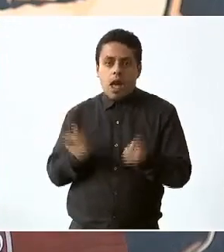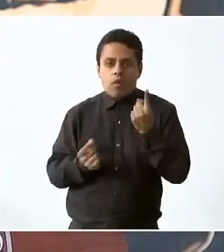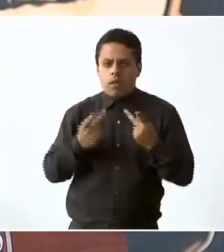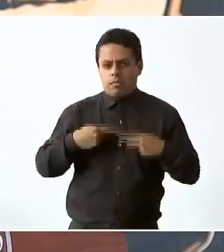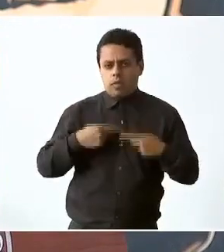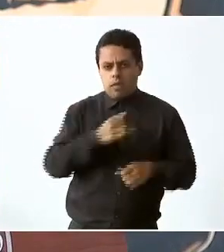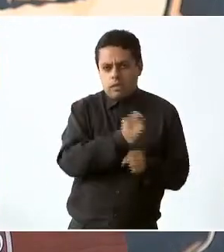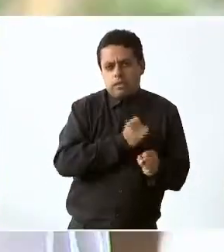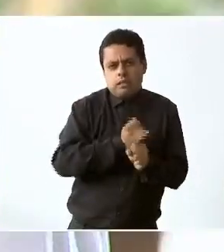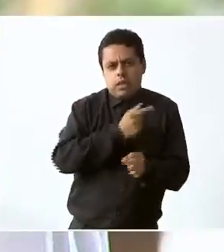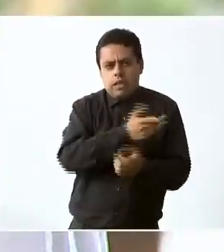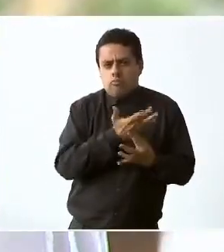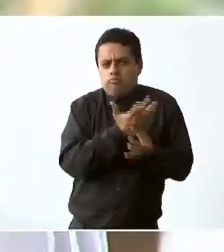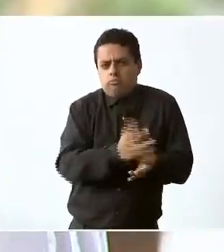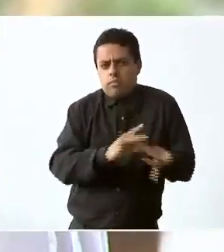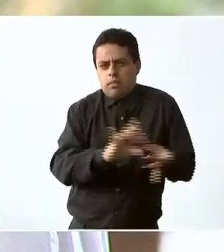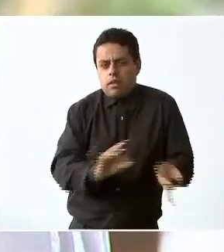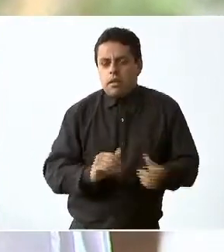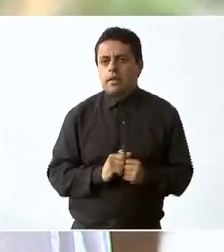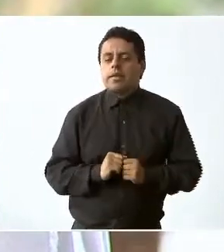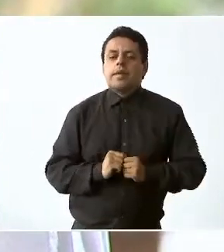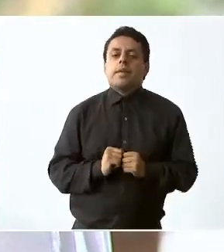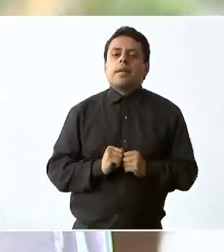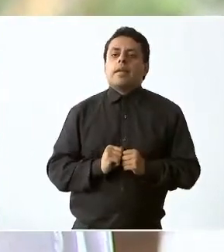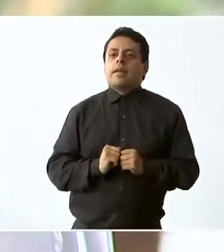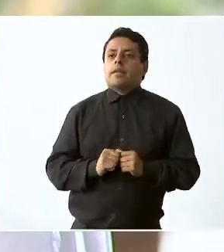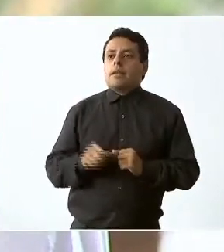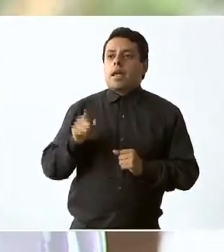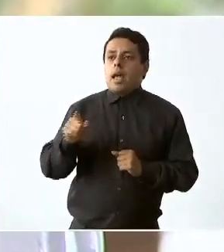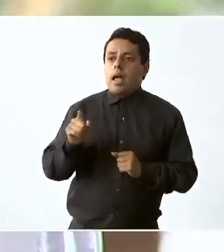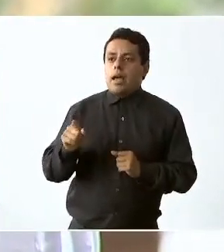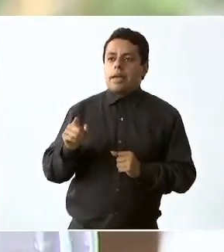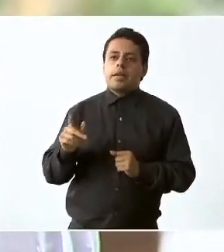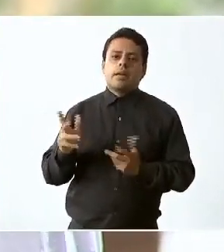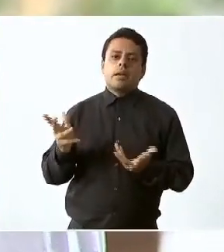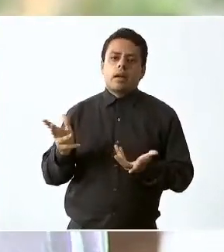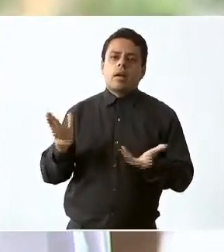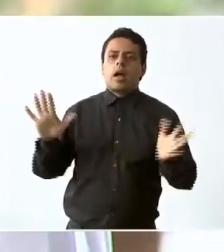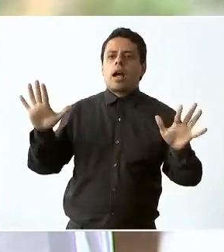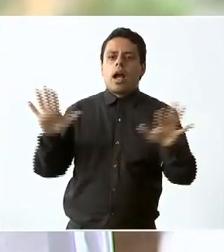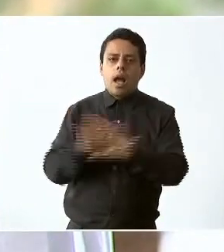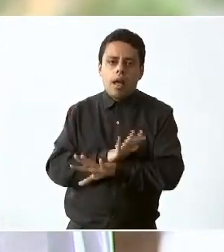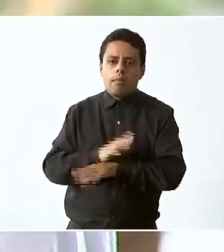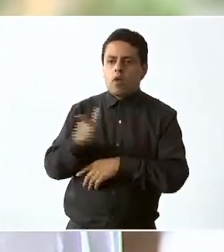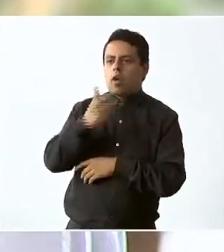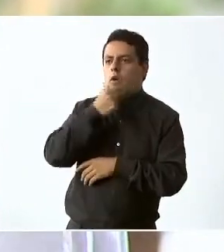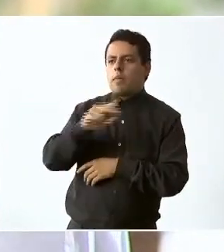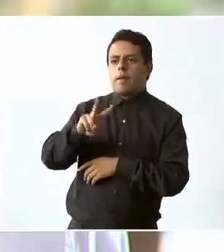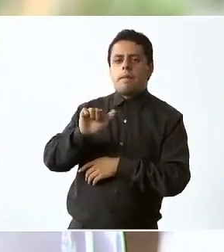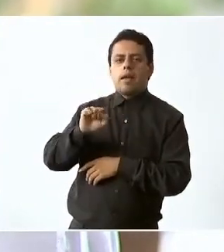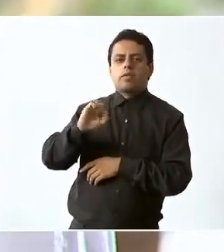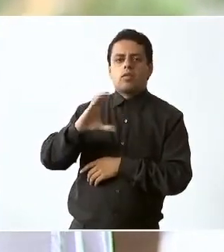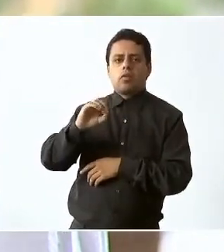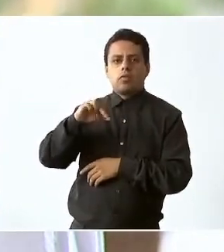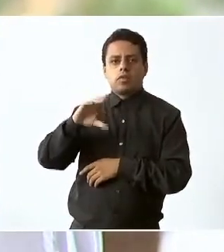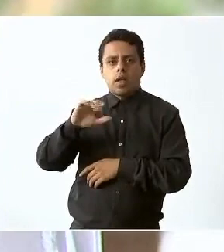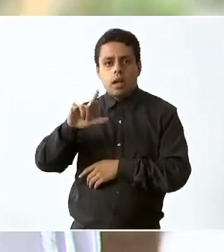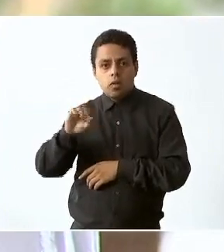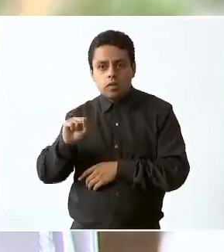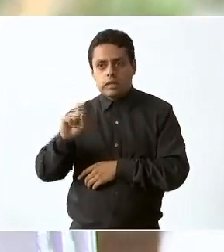han señalado que desde muy pronto, desde que la política cultural y educativa de Vasconcelos entró en